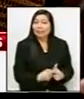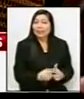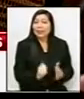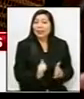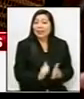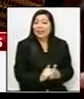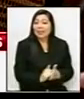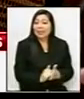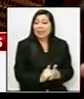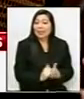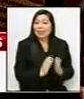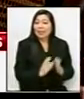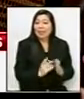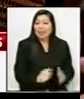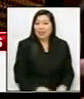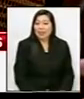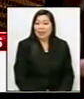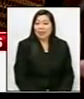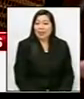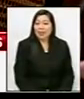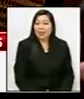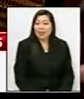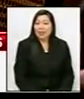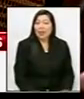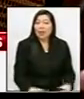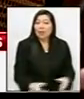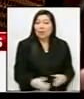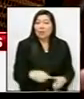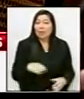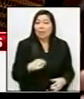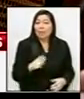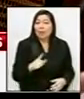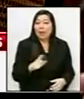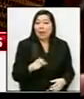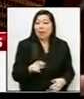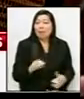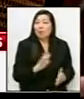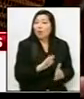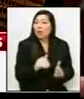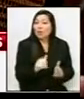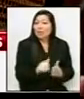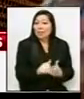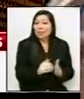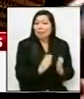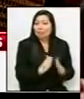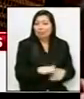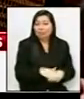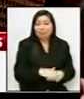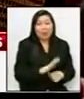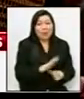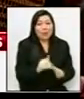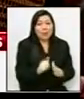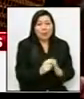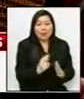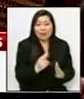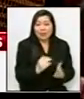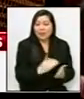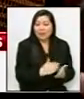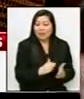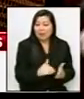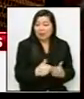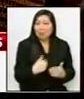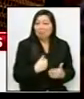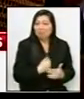la organización de la Convención de Palermo para decir que todo es crimen organizado, que todo es organización criminal, señor Presidente. Yo